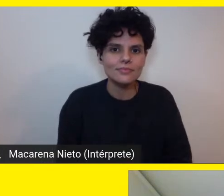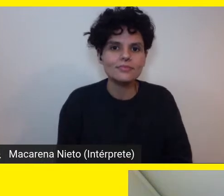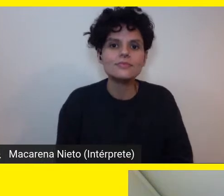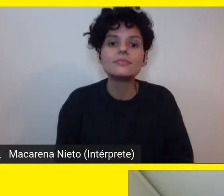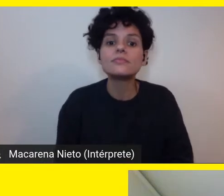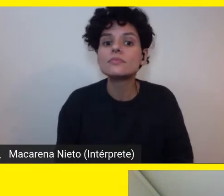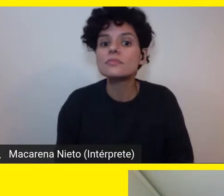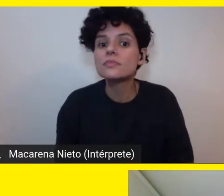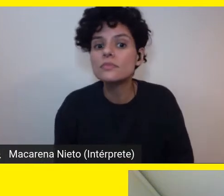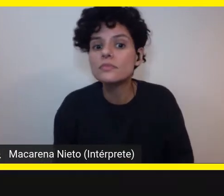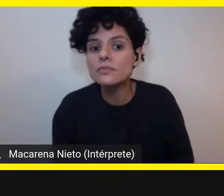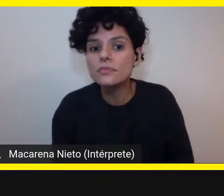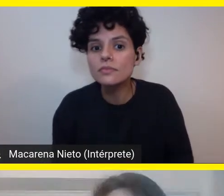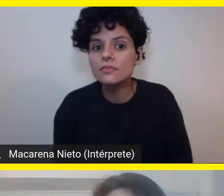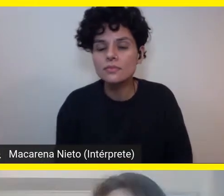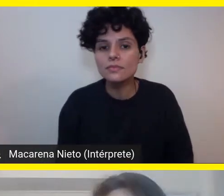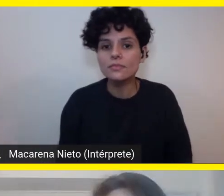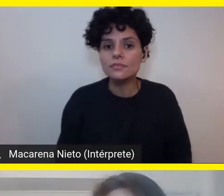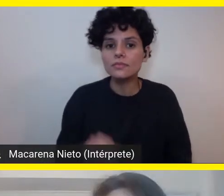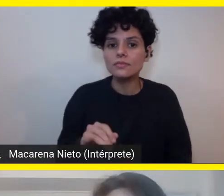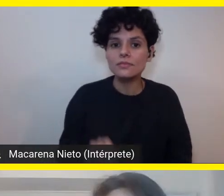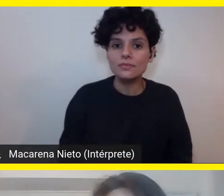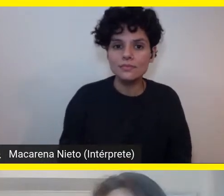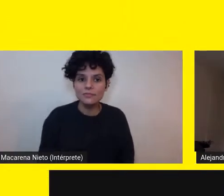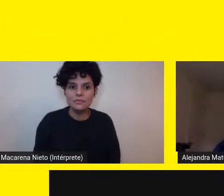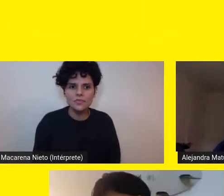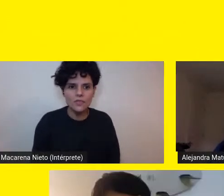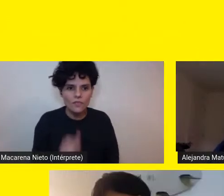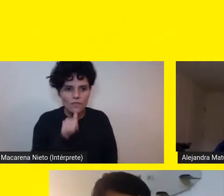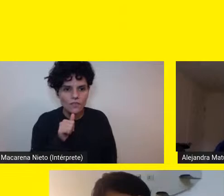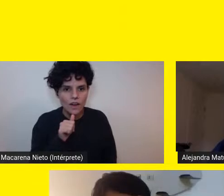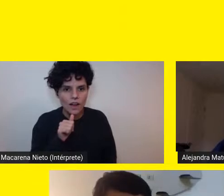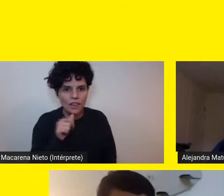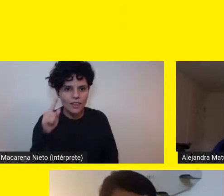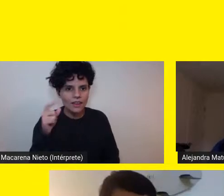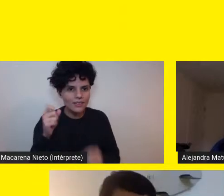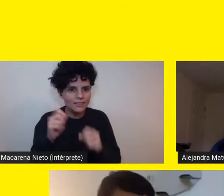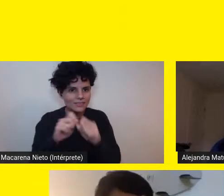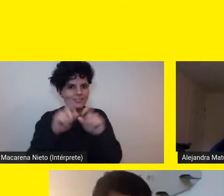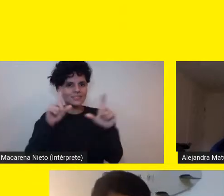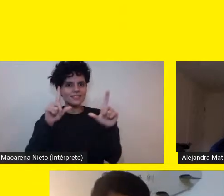Creo que tienen que... El moderador, por favor.